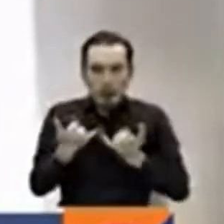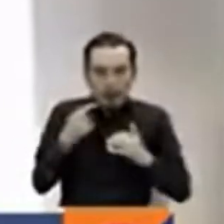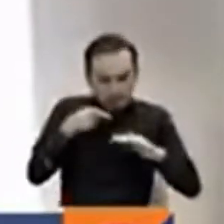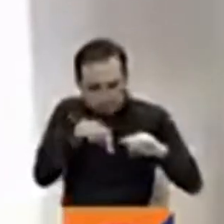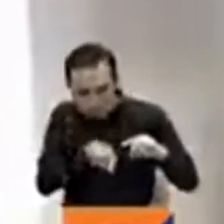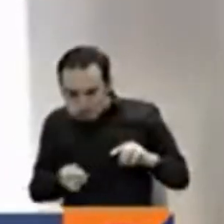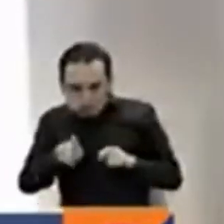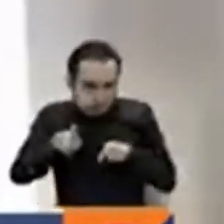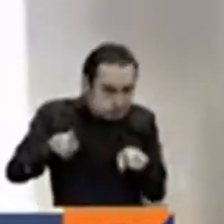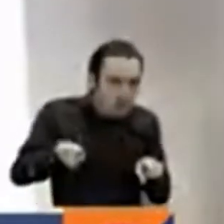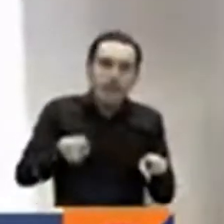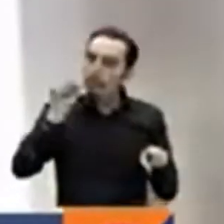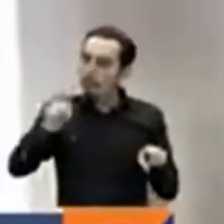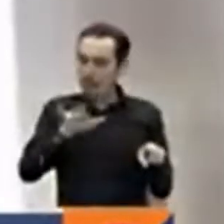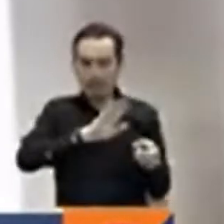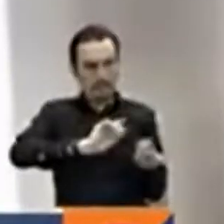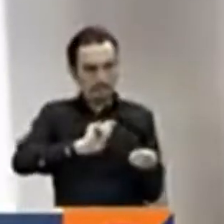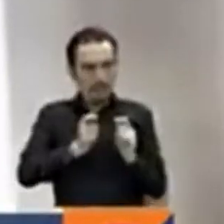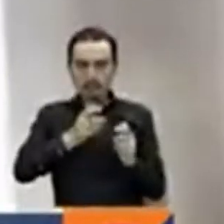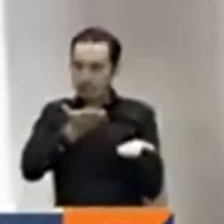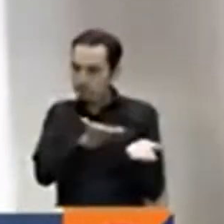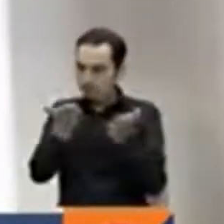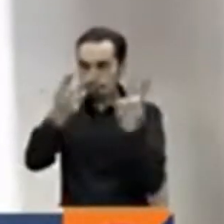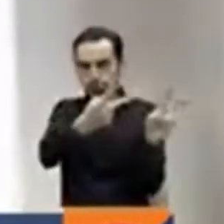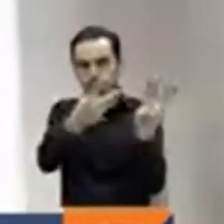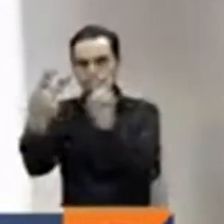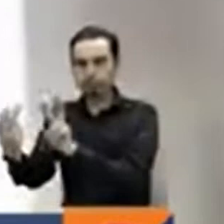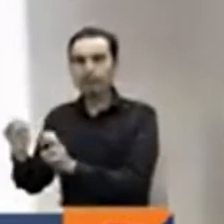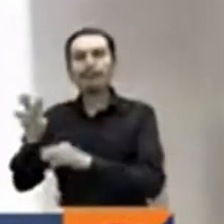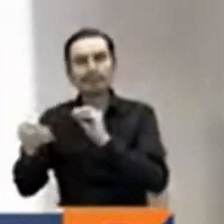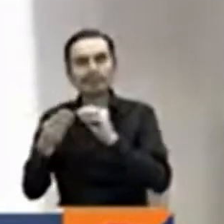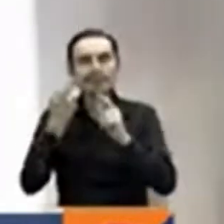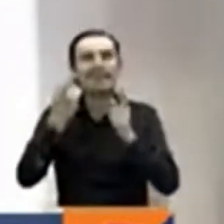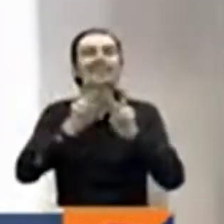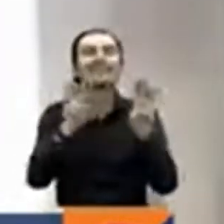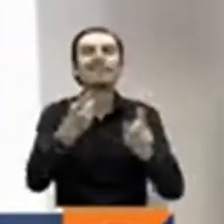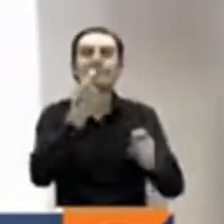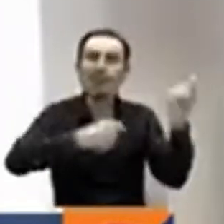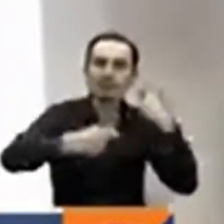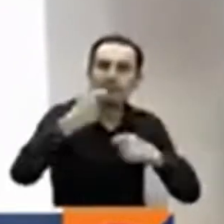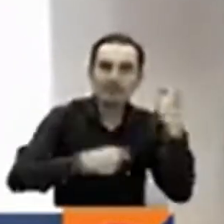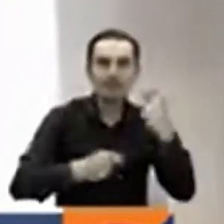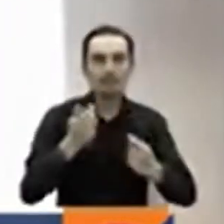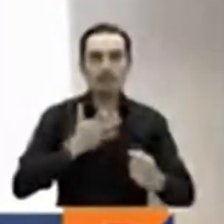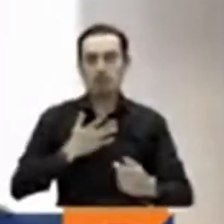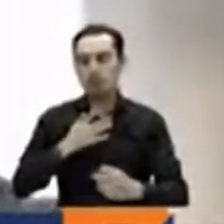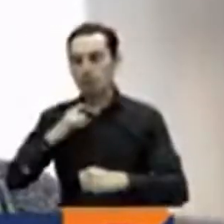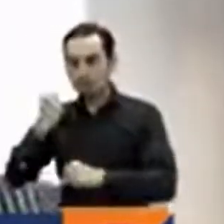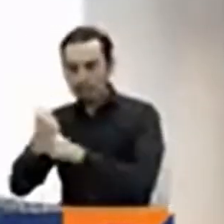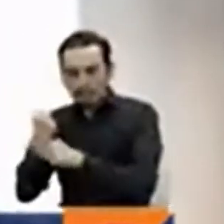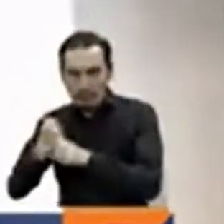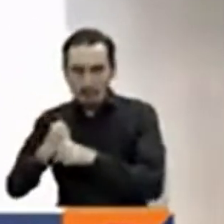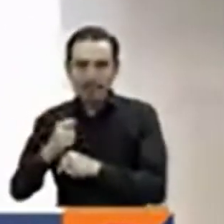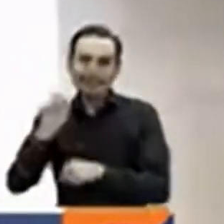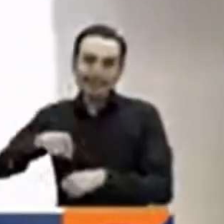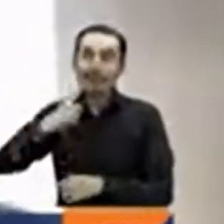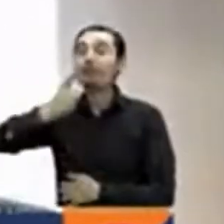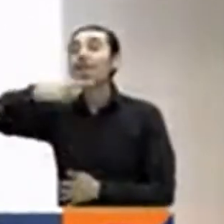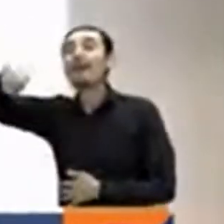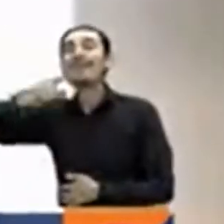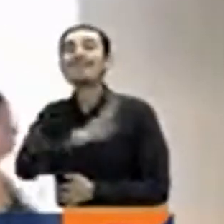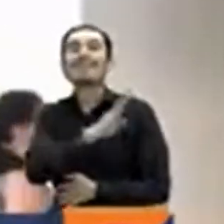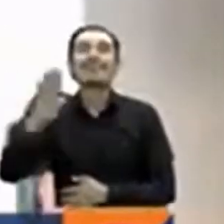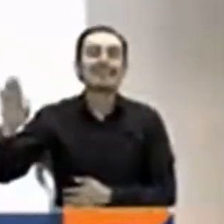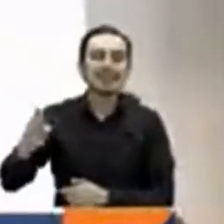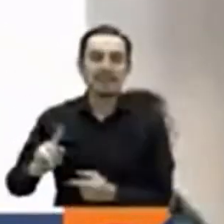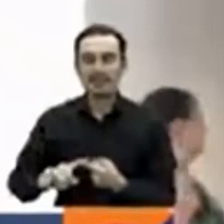hacerlo de manera regular y además también el tema comercial para nuestros industriales, para nuestros fabricantes, no tener que ir hasta Barranquilla